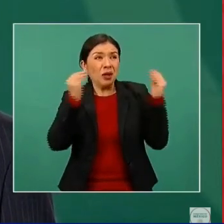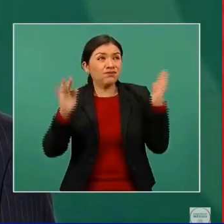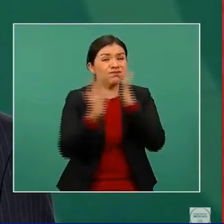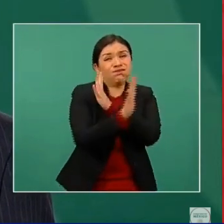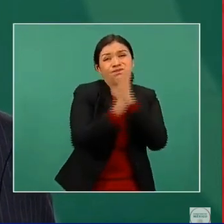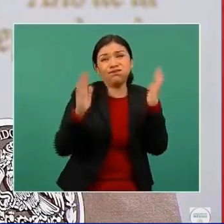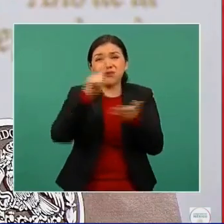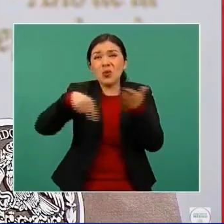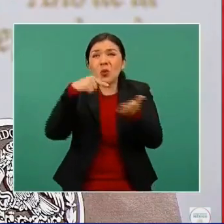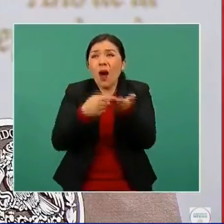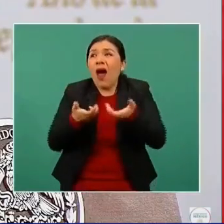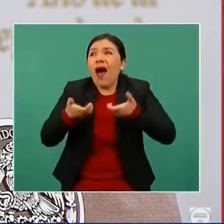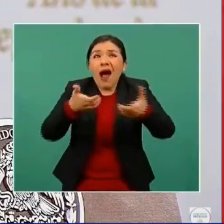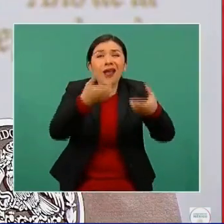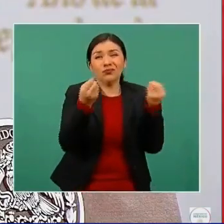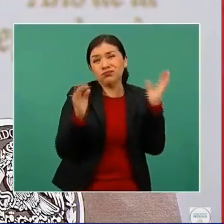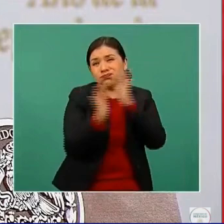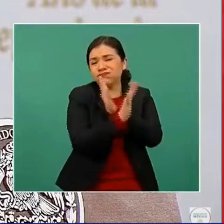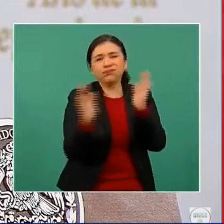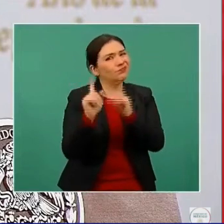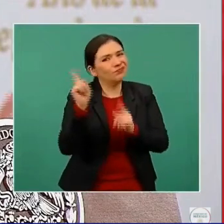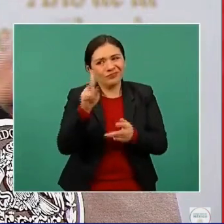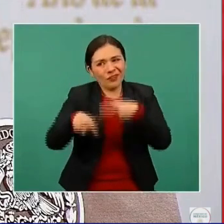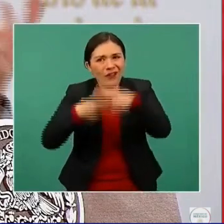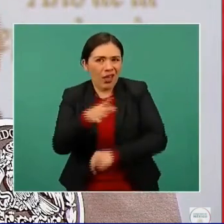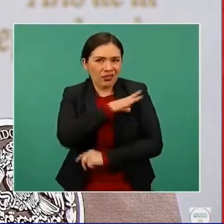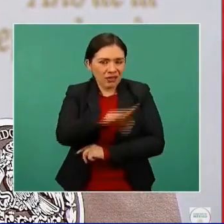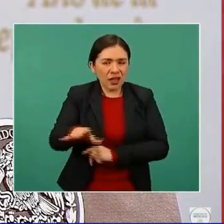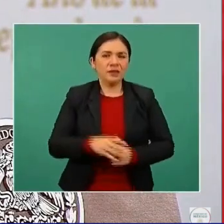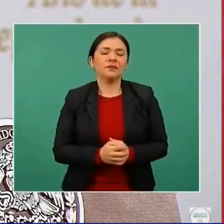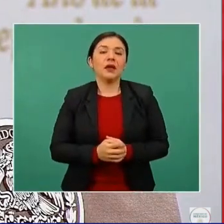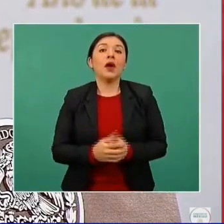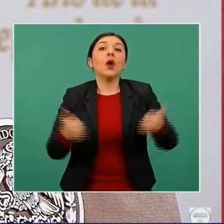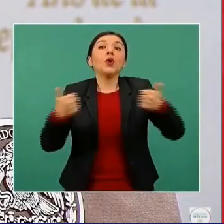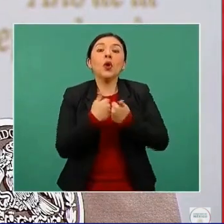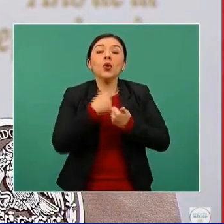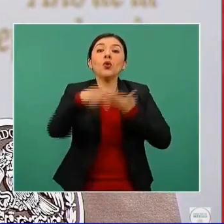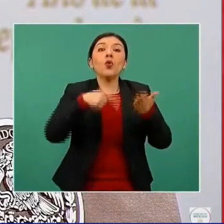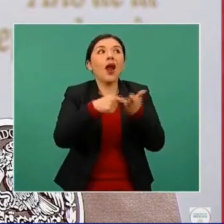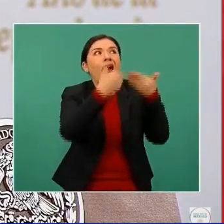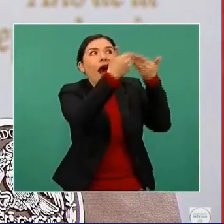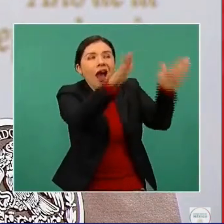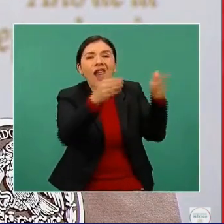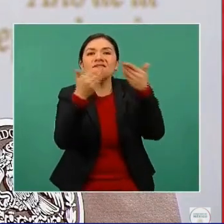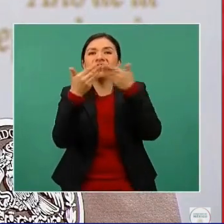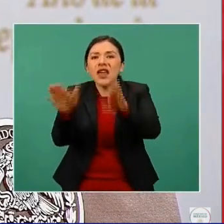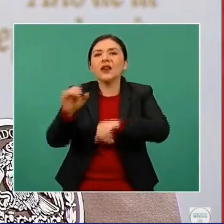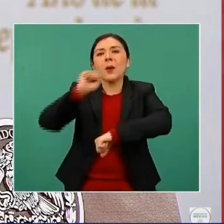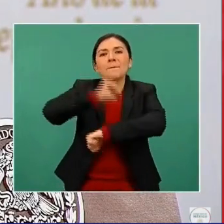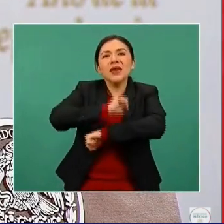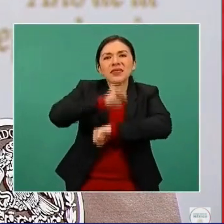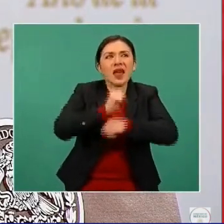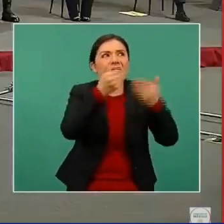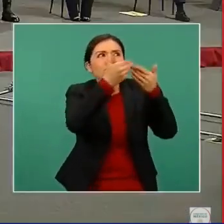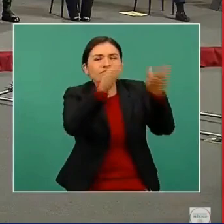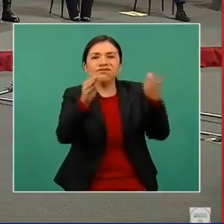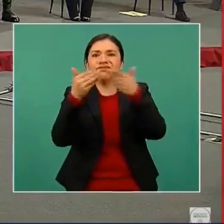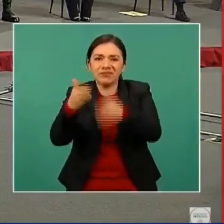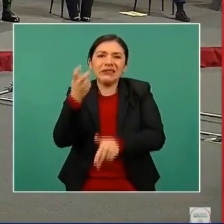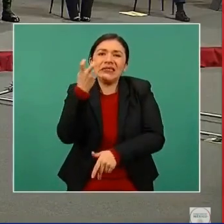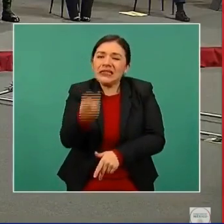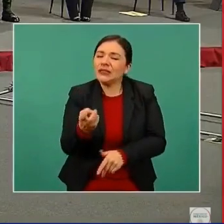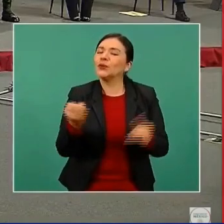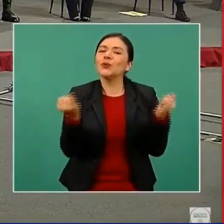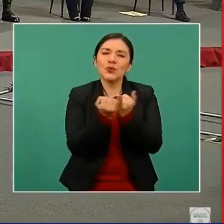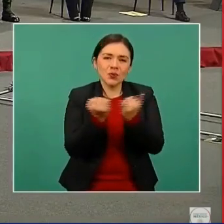en espacios densamente ocupados, la ventilación de los lugares cerrados que ocupamos, siguen siendo